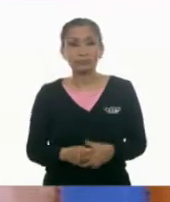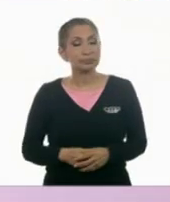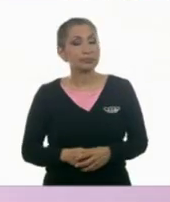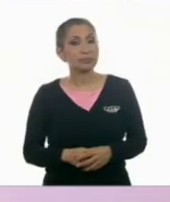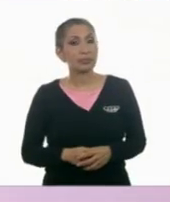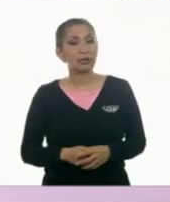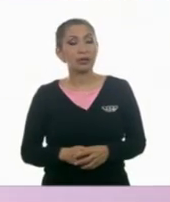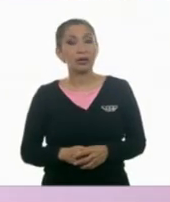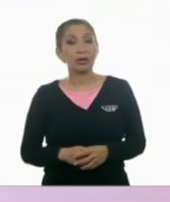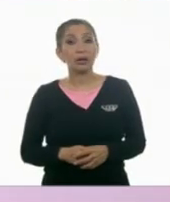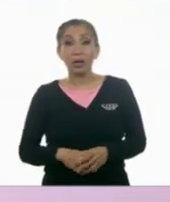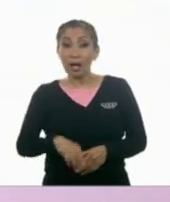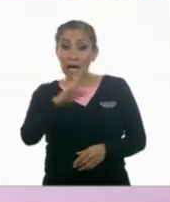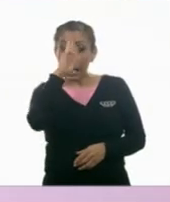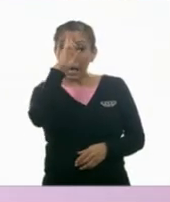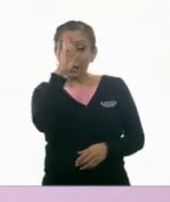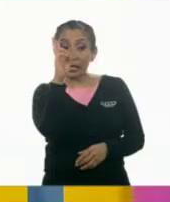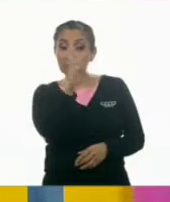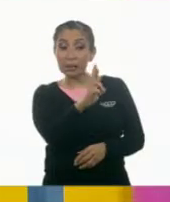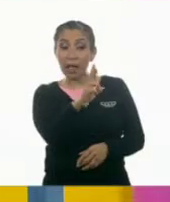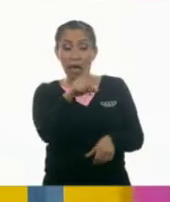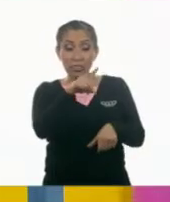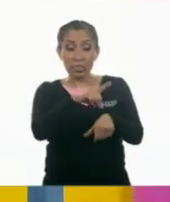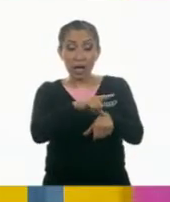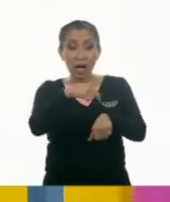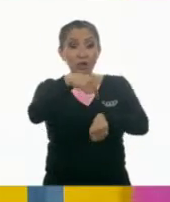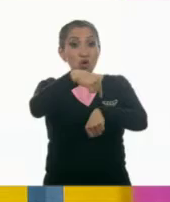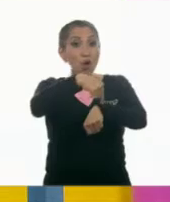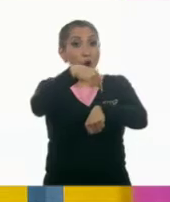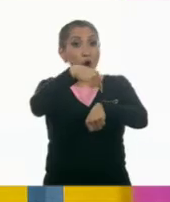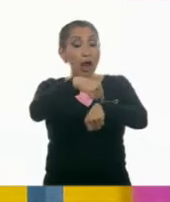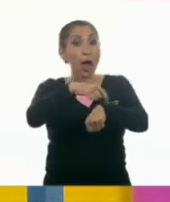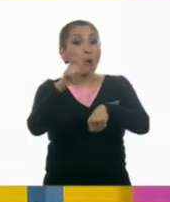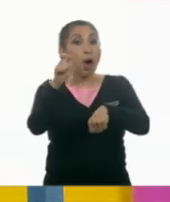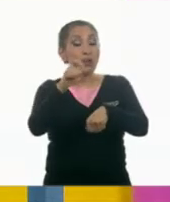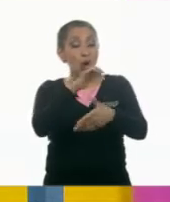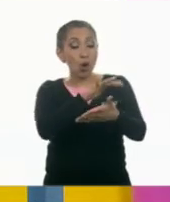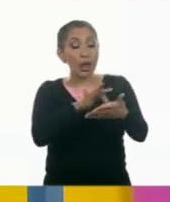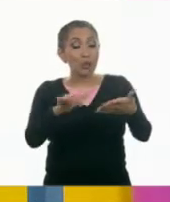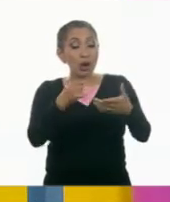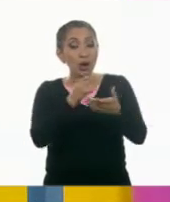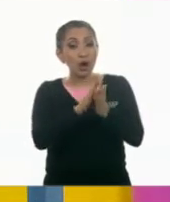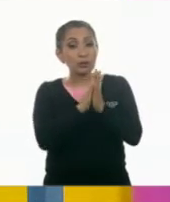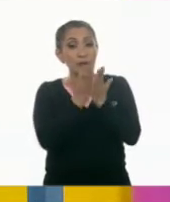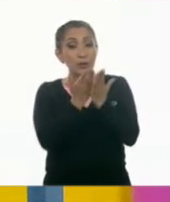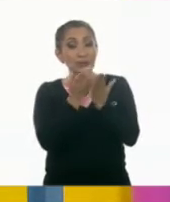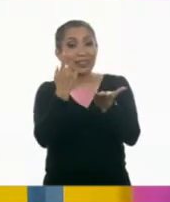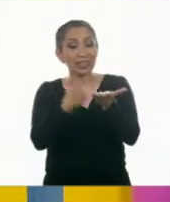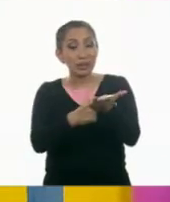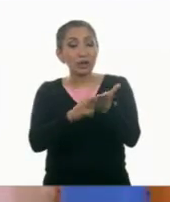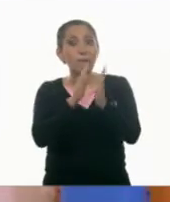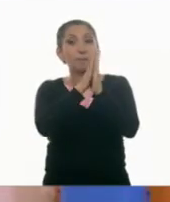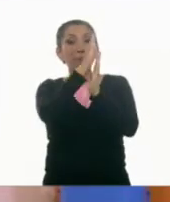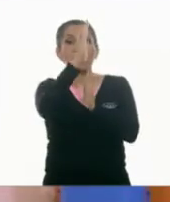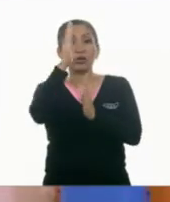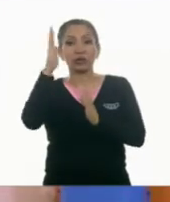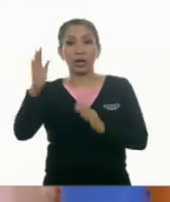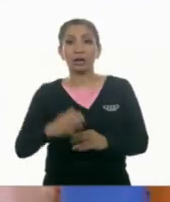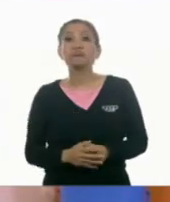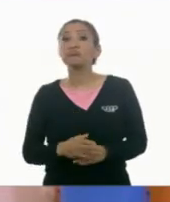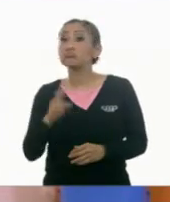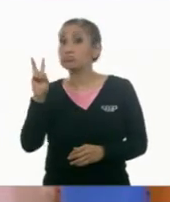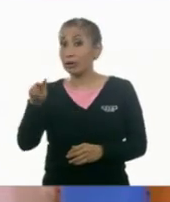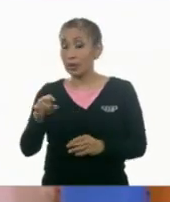bien. Respetar los días y horarios de lectura de los libros de la biblioteca. Así es,